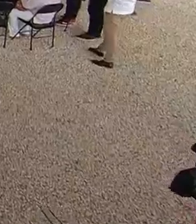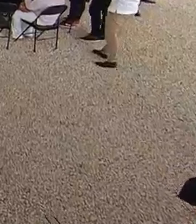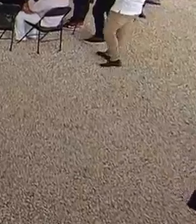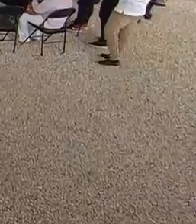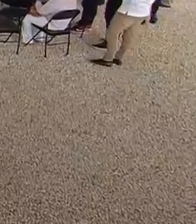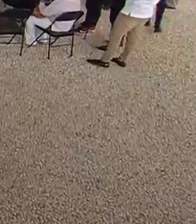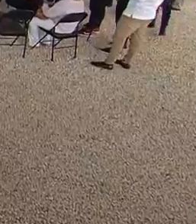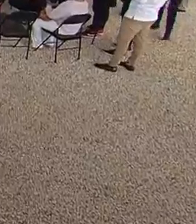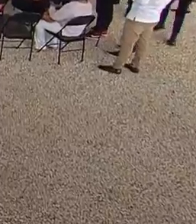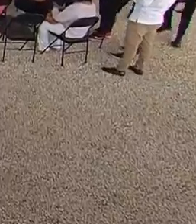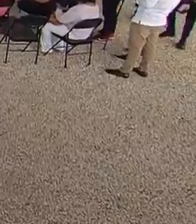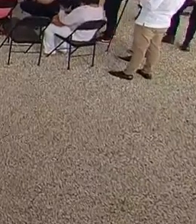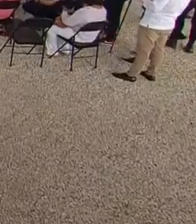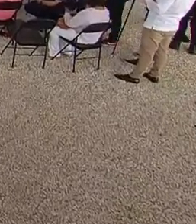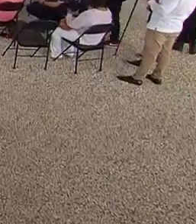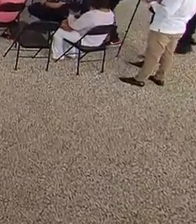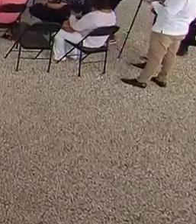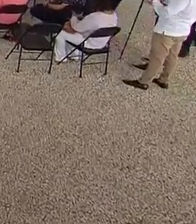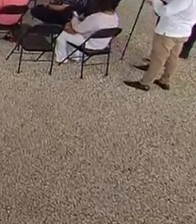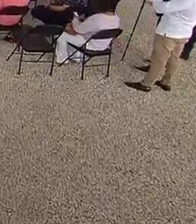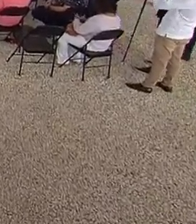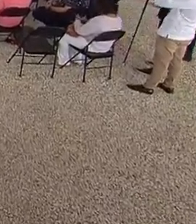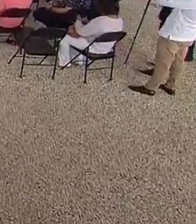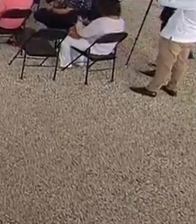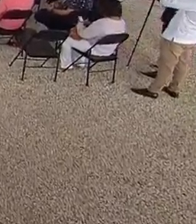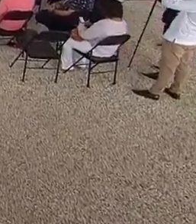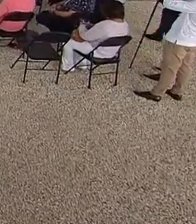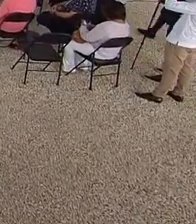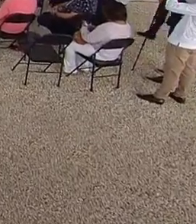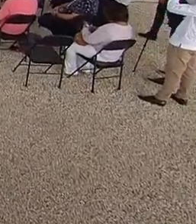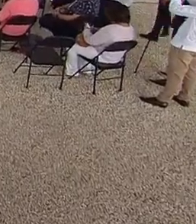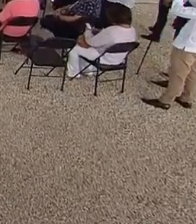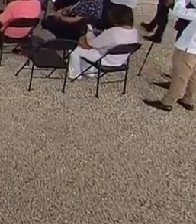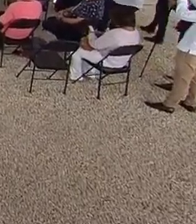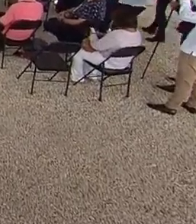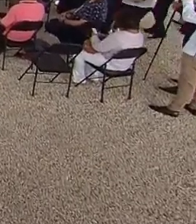se amanece en el paraíso.